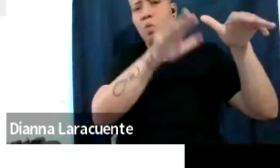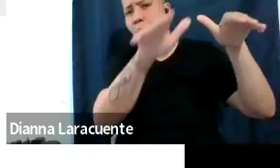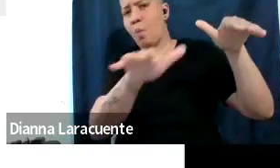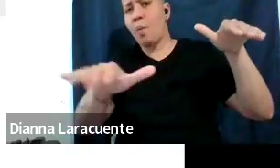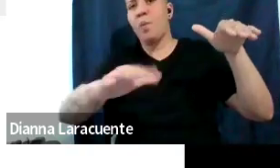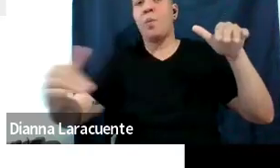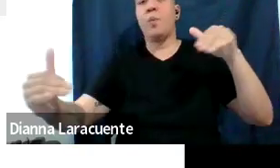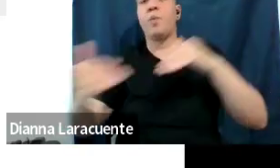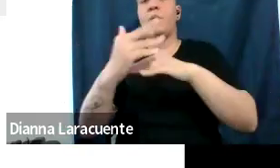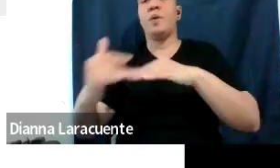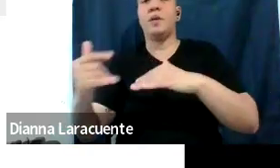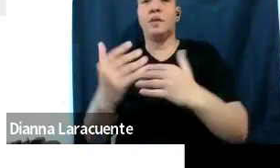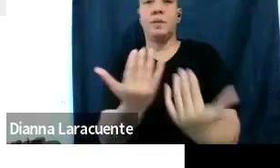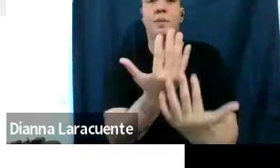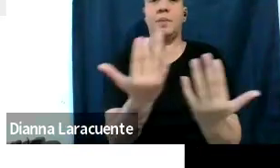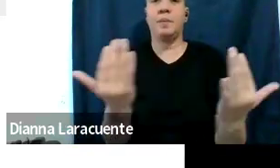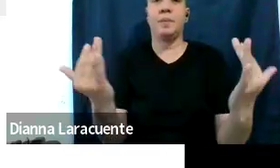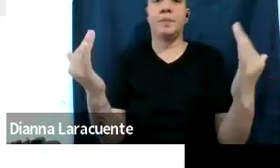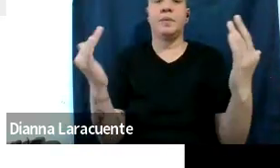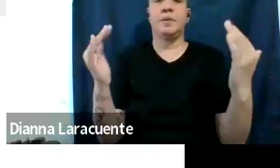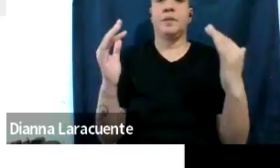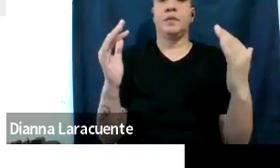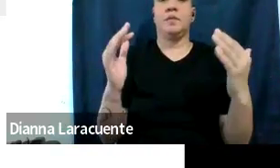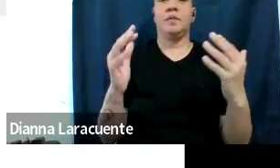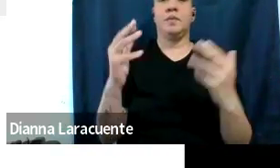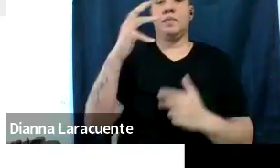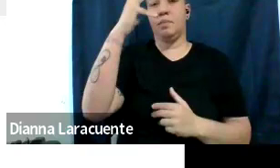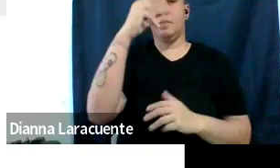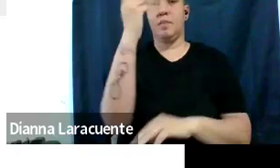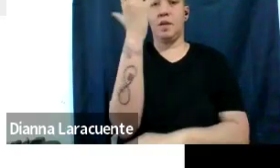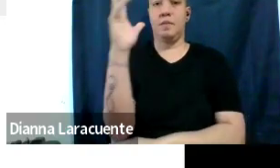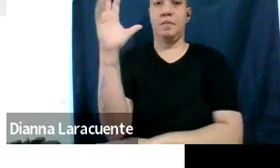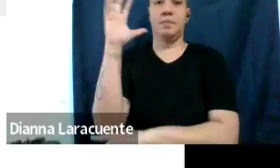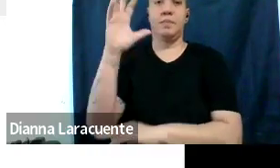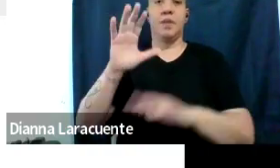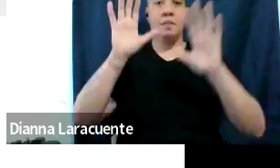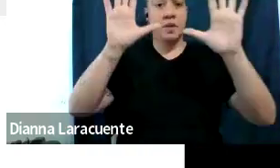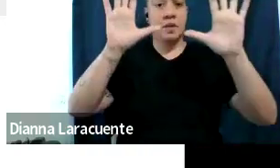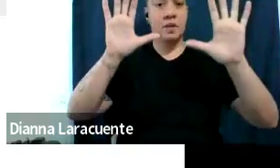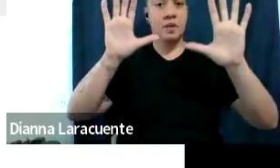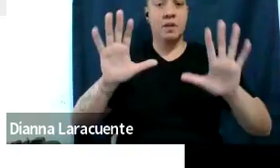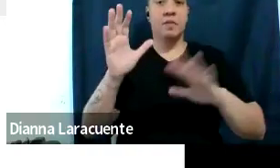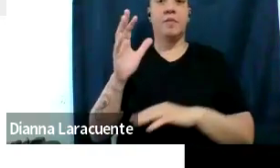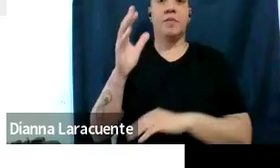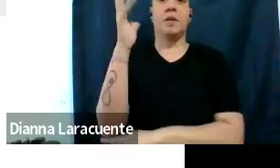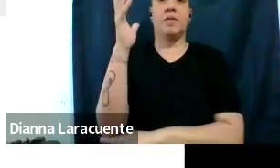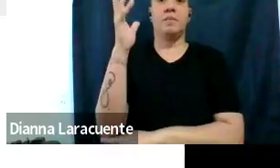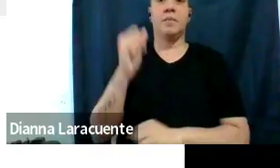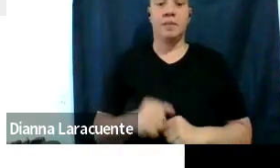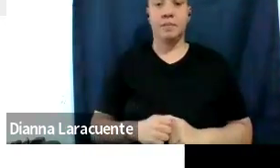y ricos en pastizales a las sombras de bellas arboledas, de magníficas palmeras, humedecidos